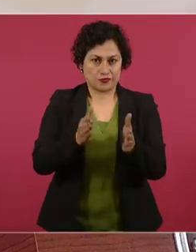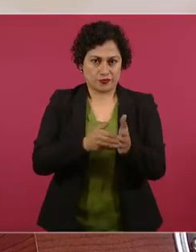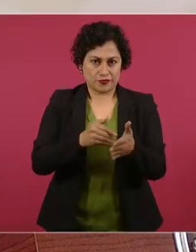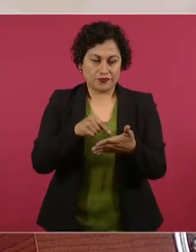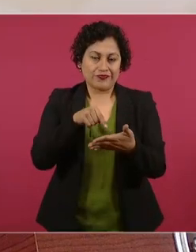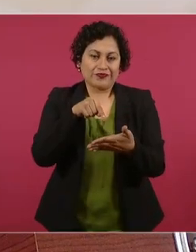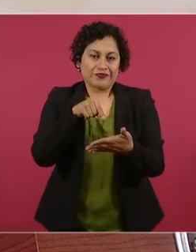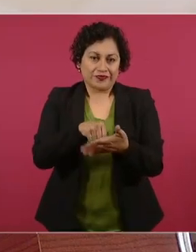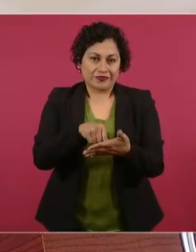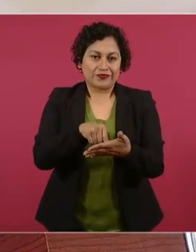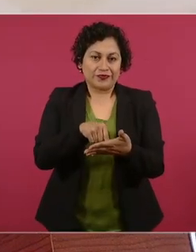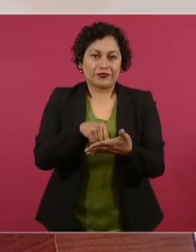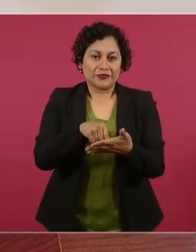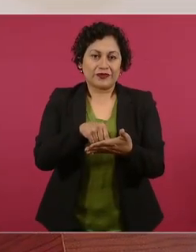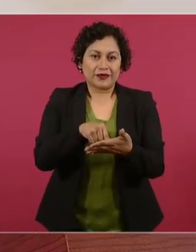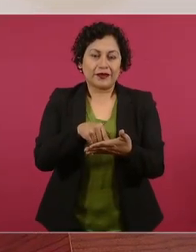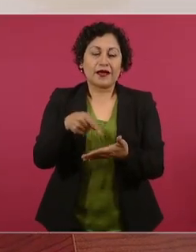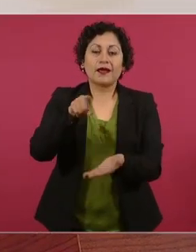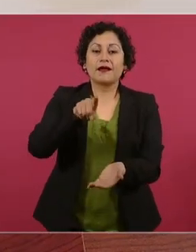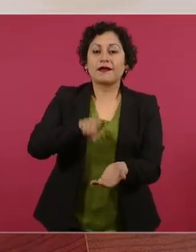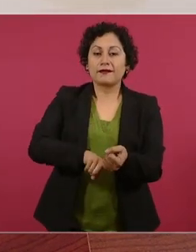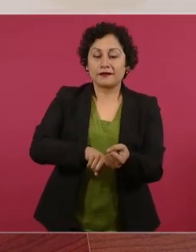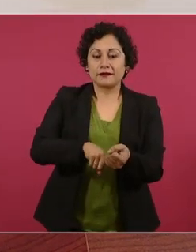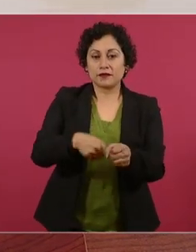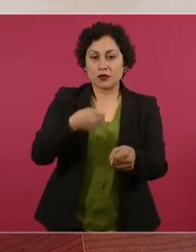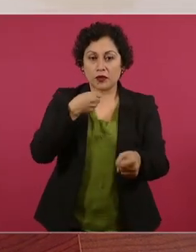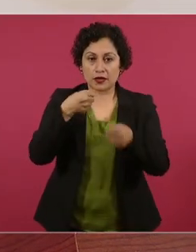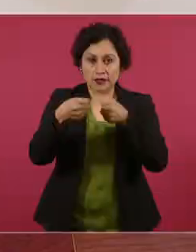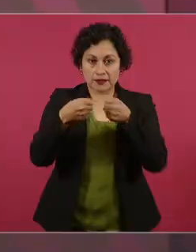en donde se entrevistan